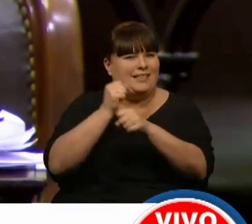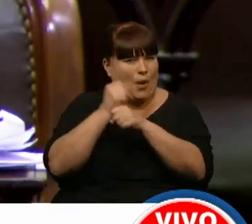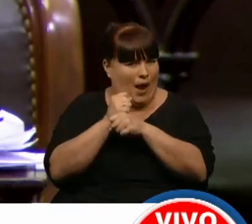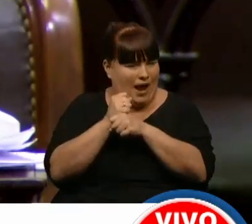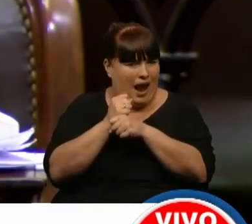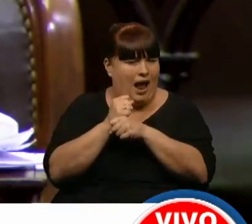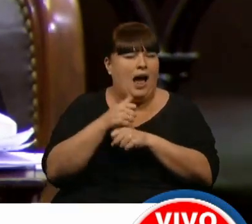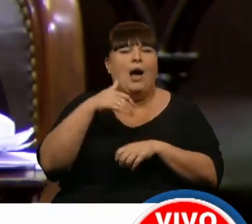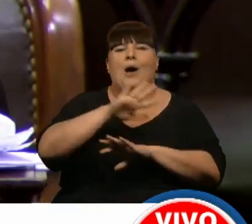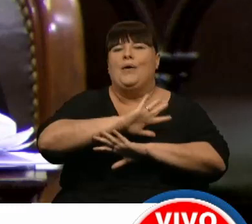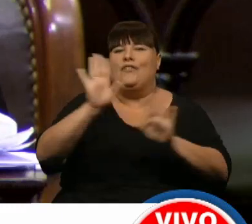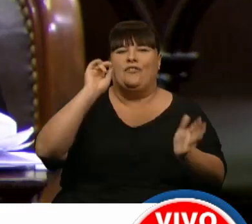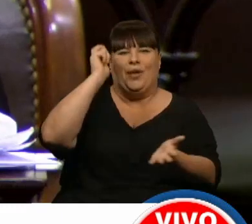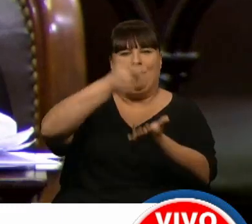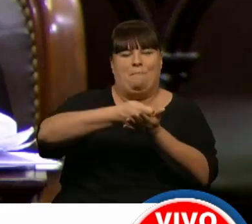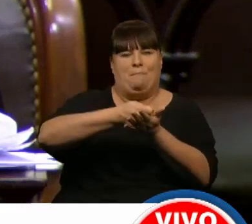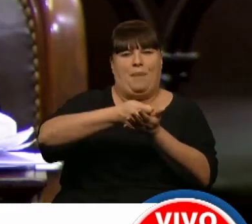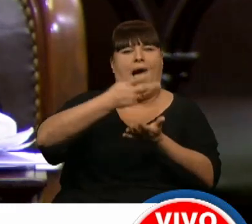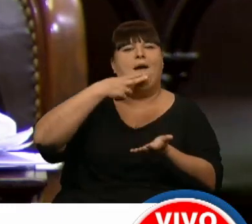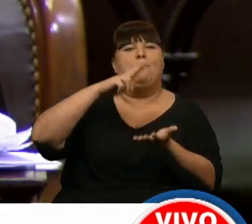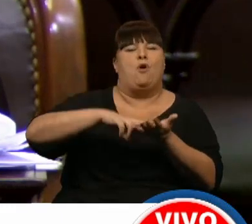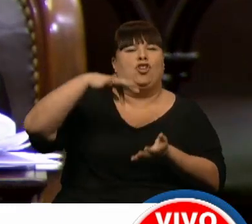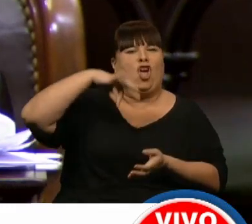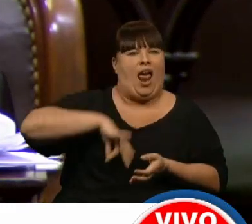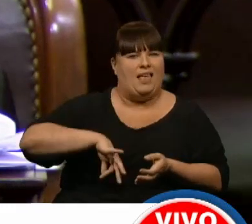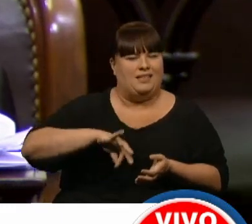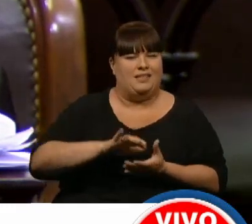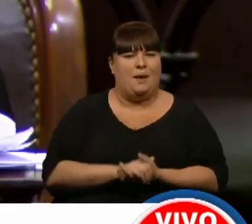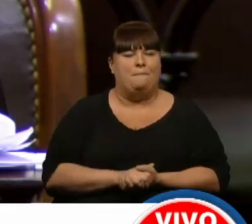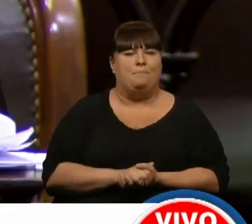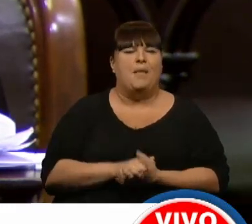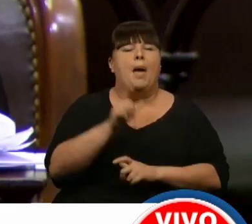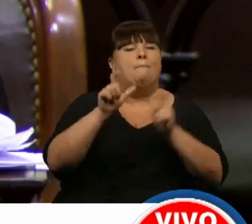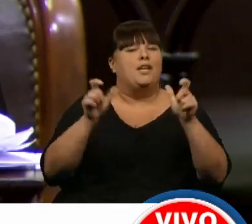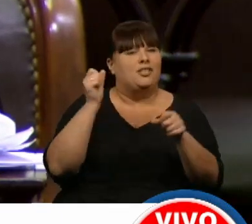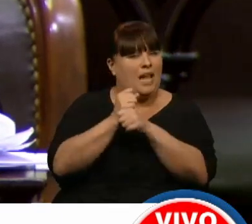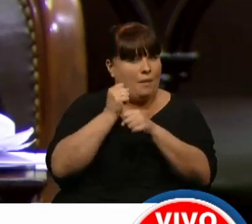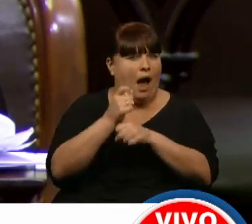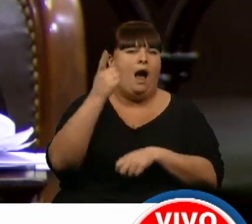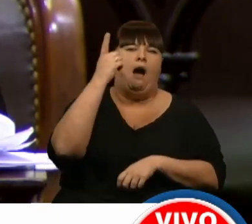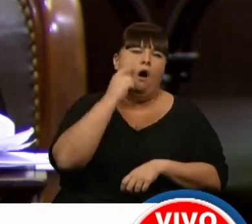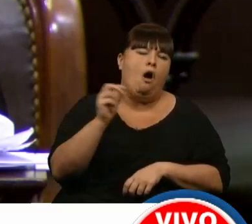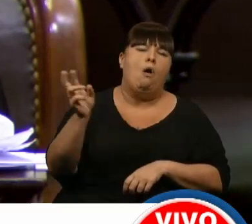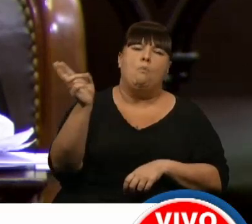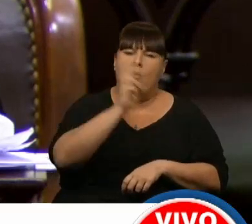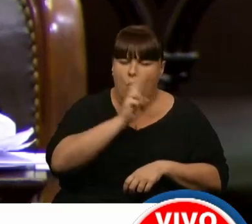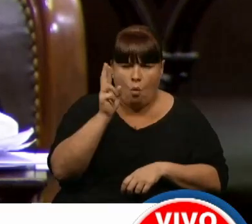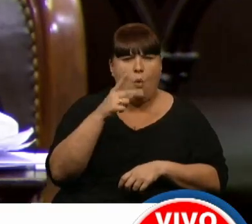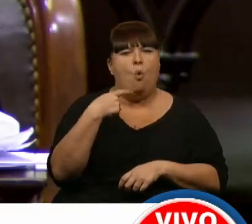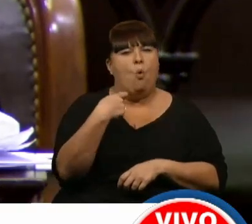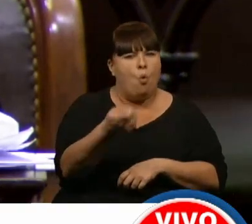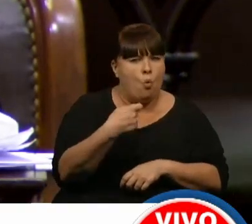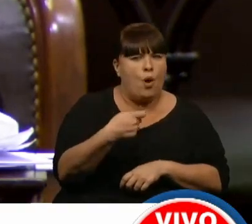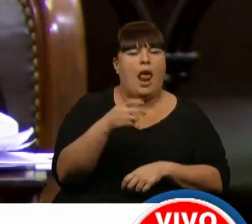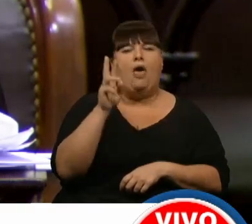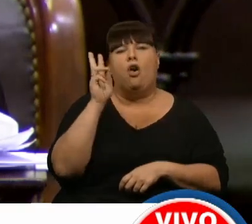trabajadores que van a dejar de pagar impuesto a las ganancias, trabajadores, trabajadoras,